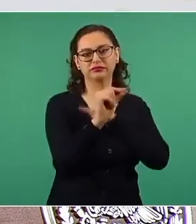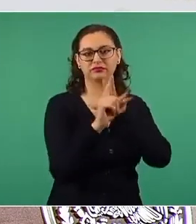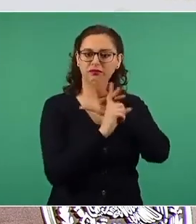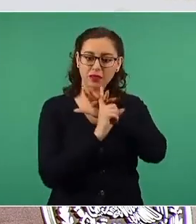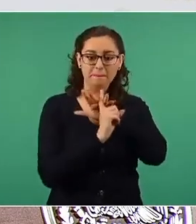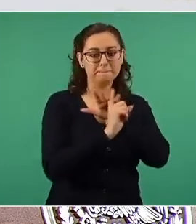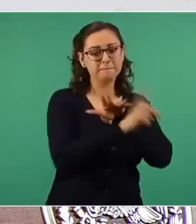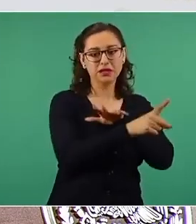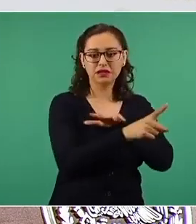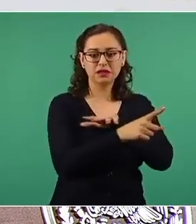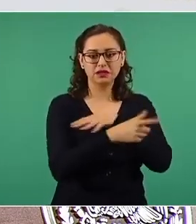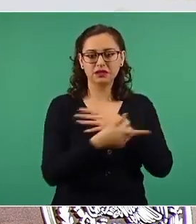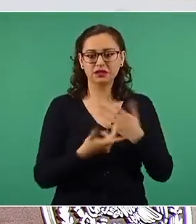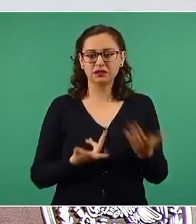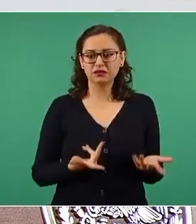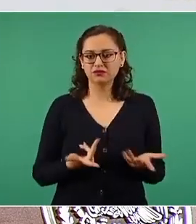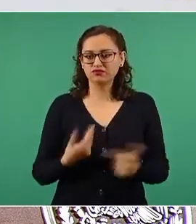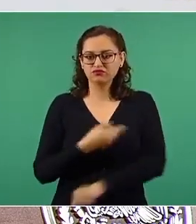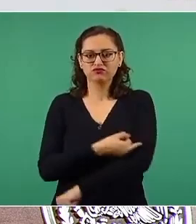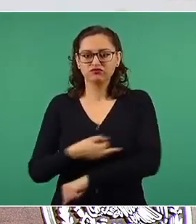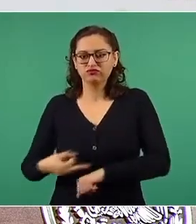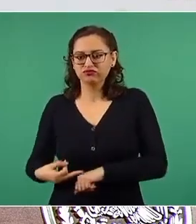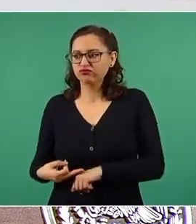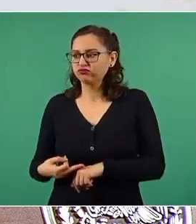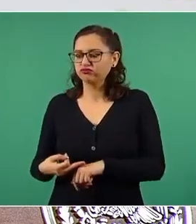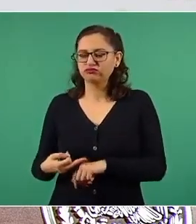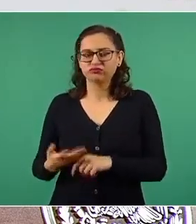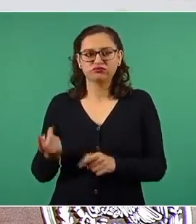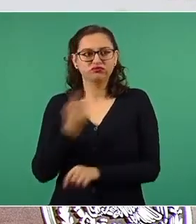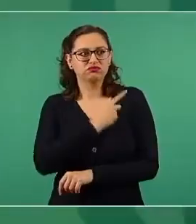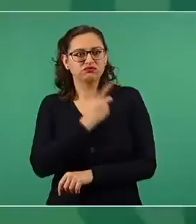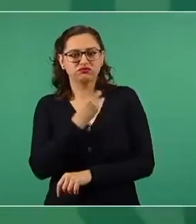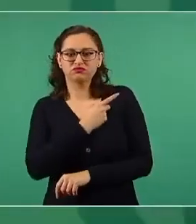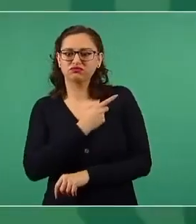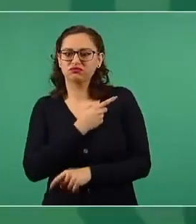familia y se desintegra?